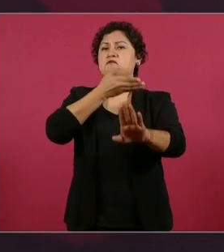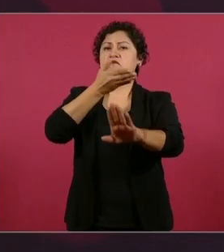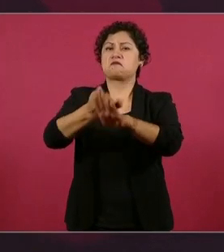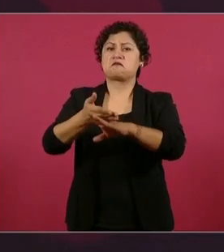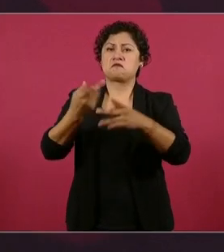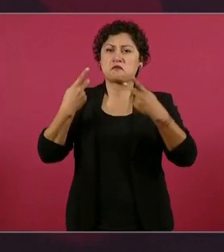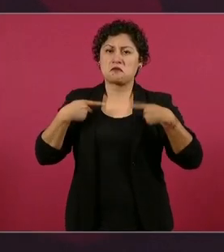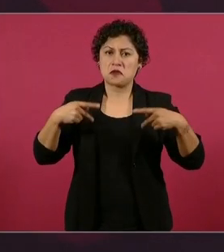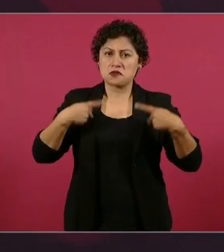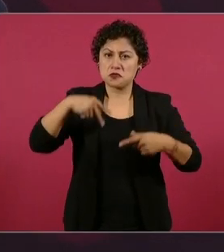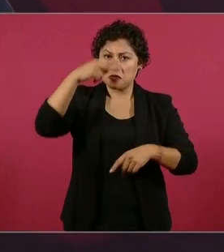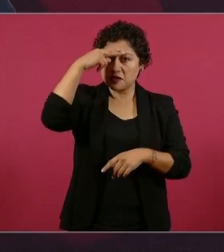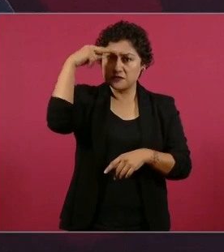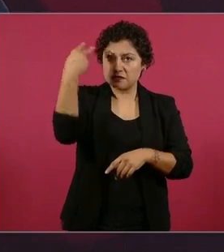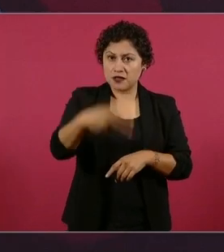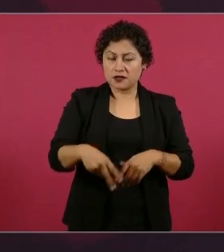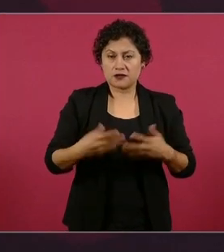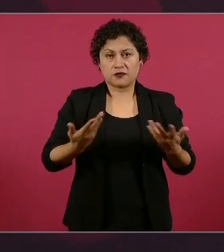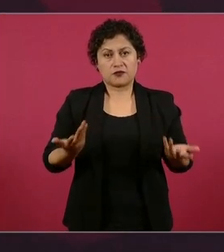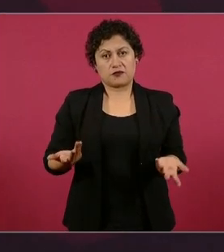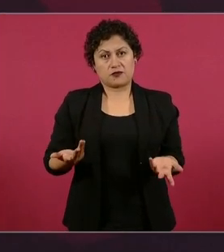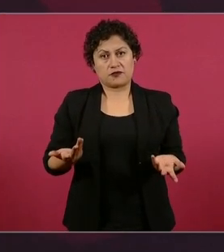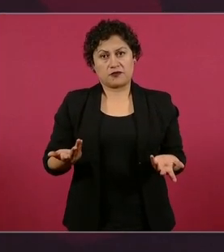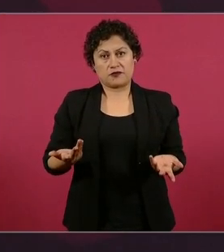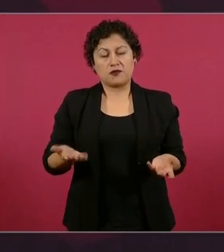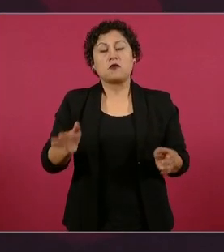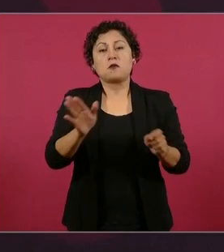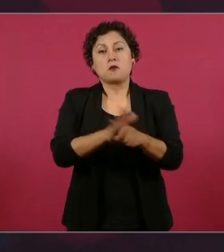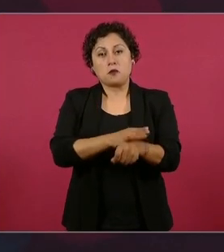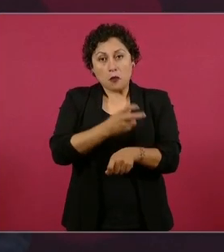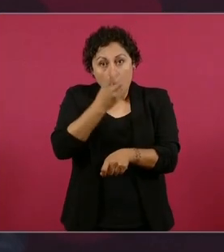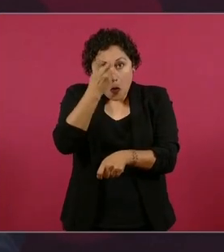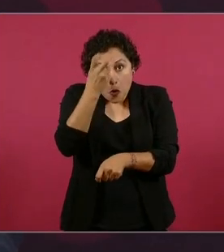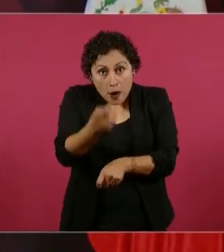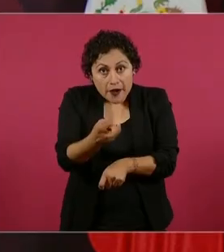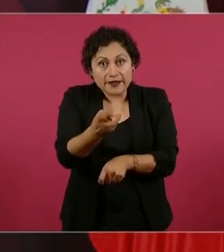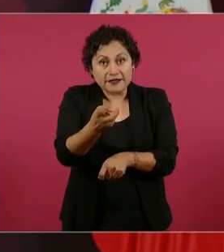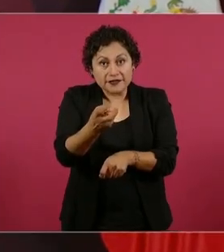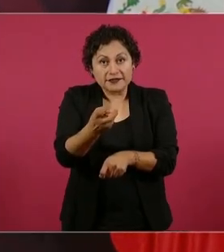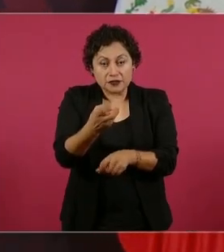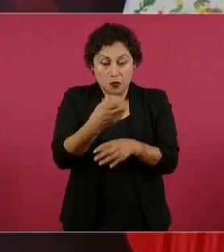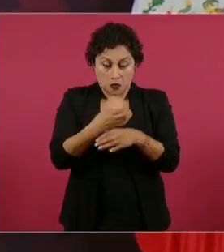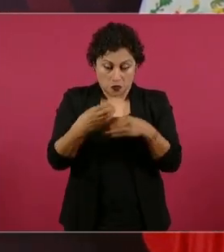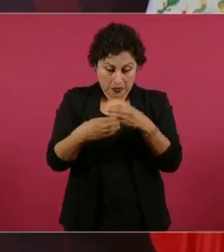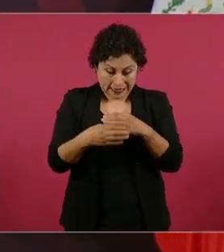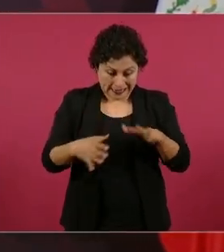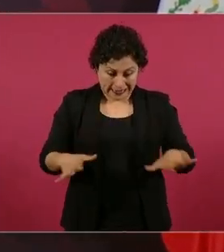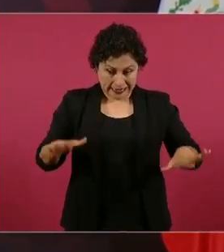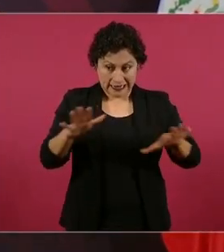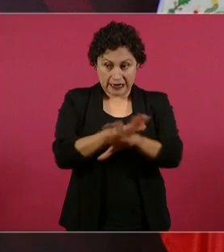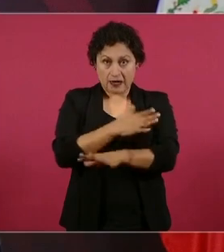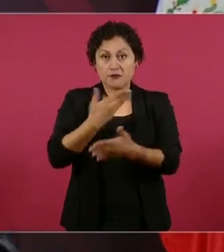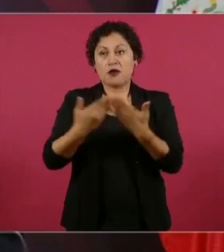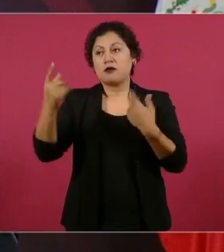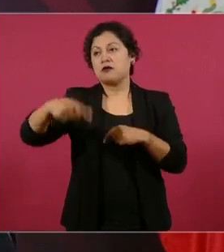Entonces, por eso la gente ahora está muy contenta. Yo le agradezco mucho a la gente, por eso